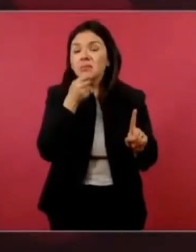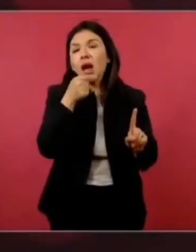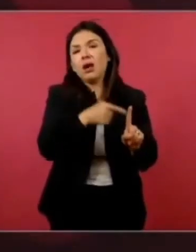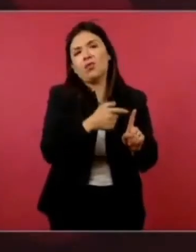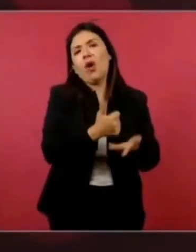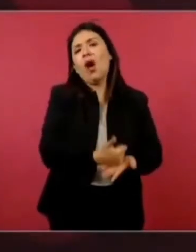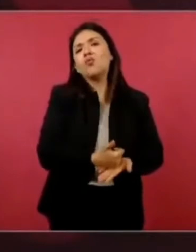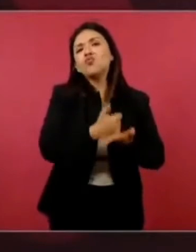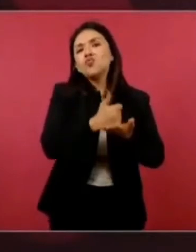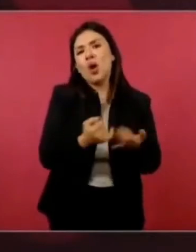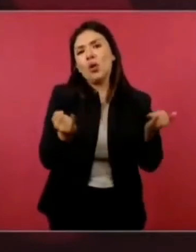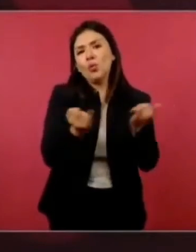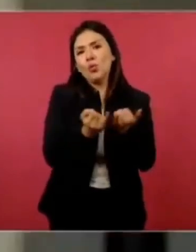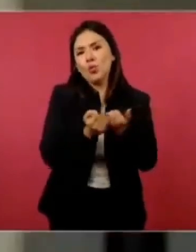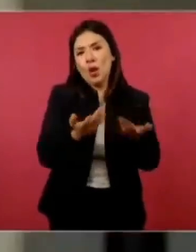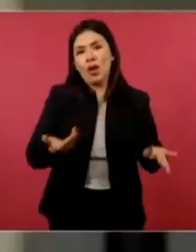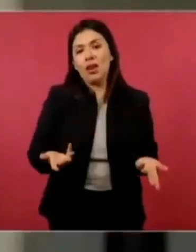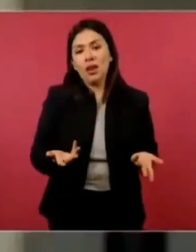él